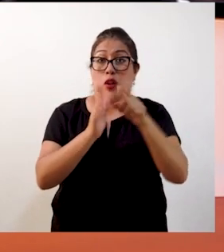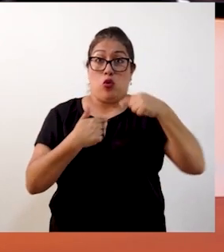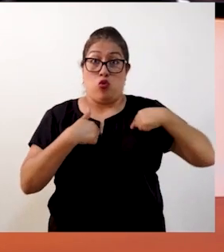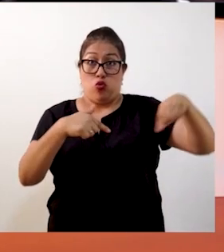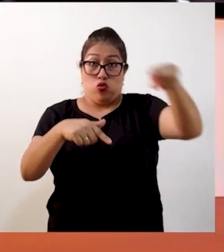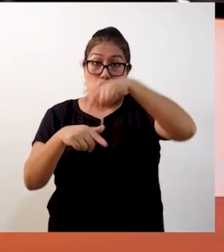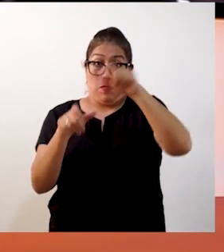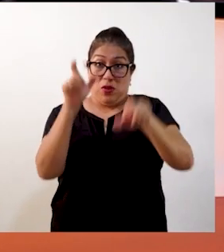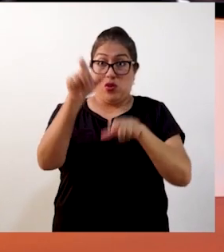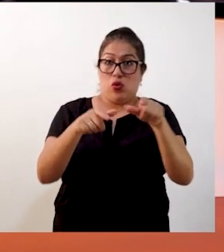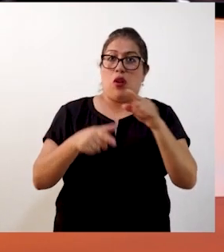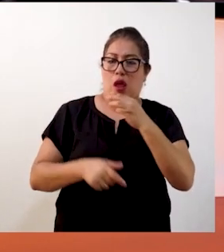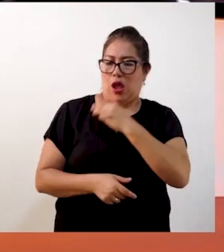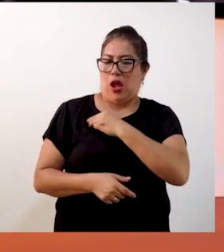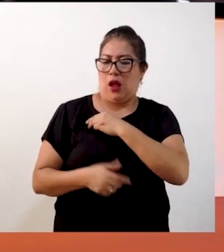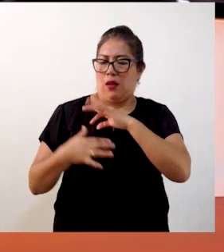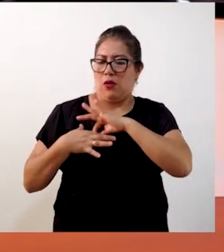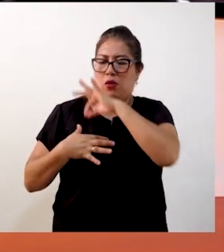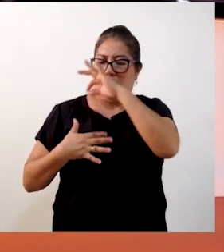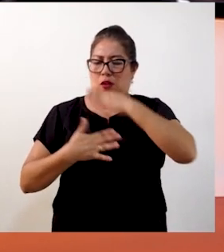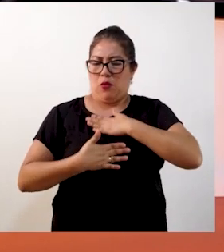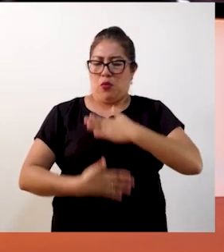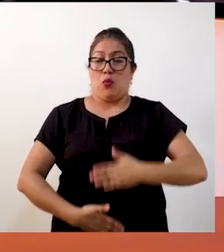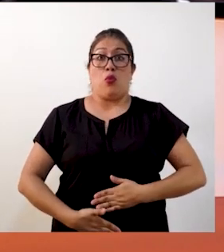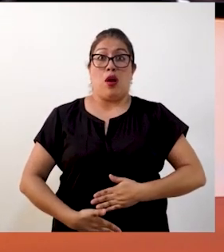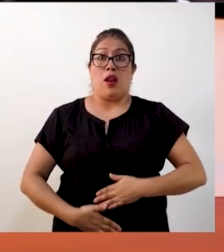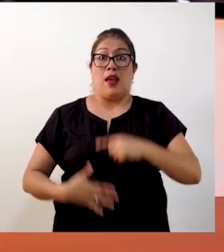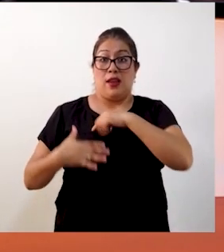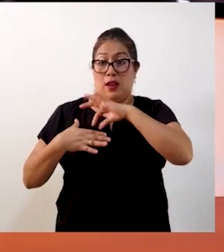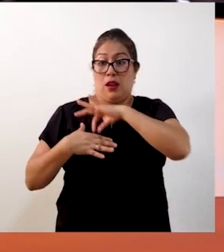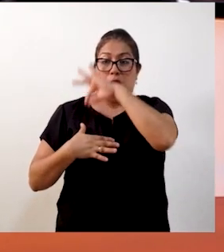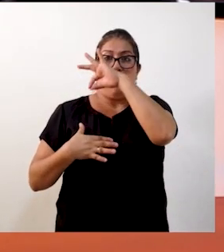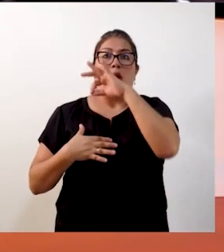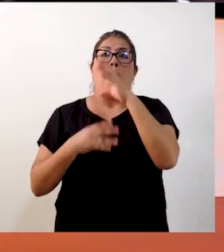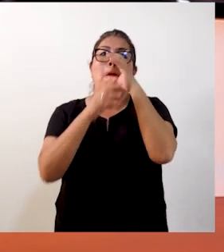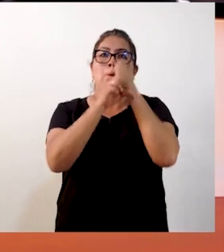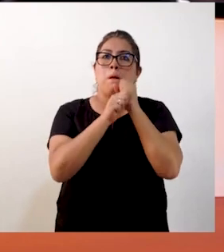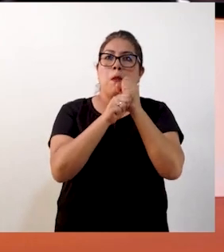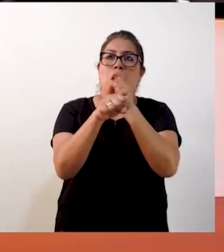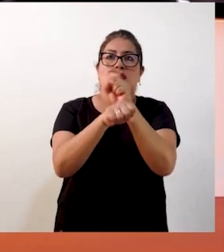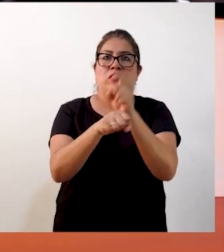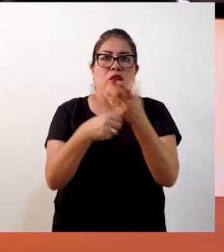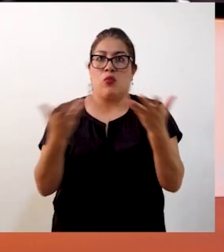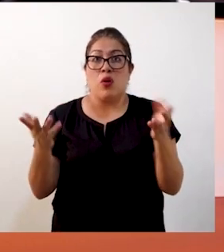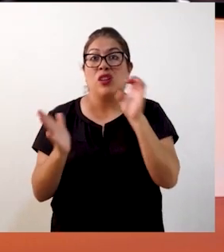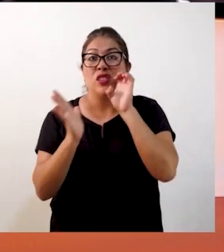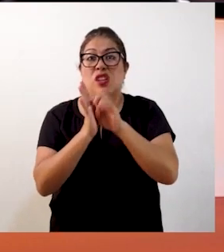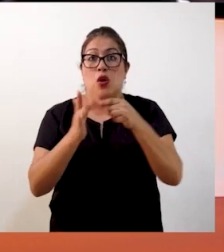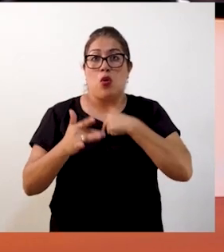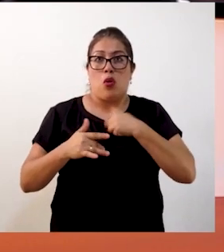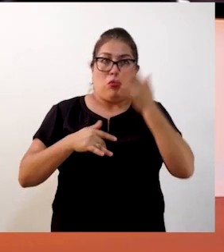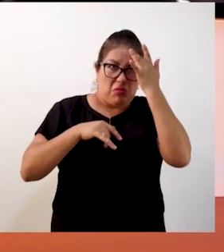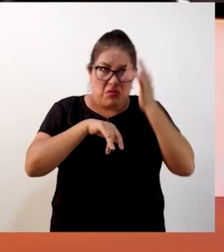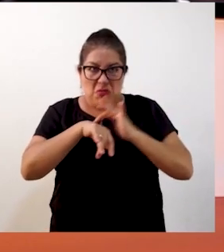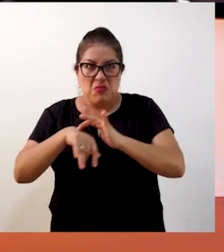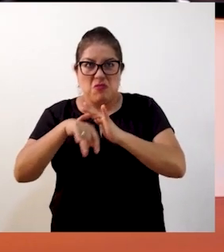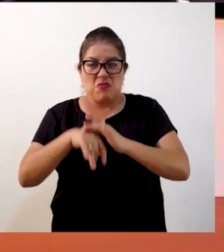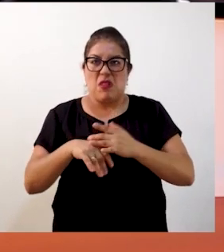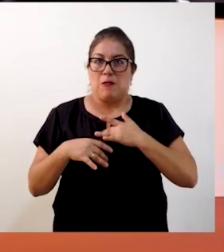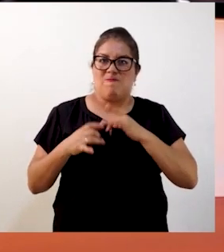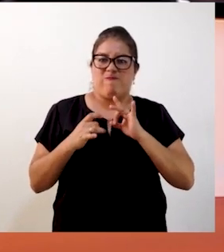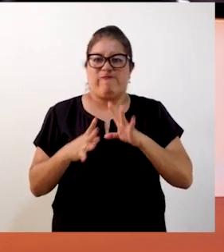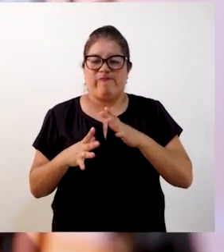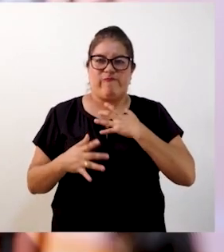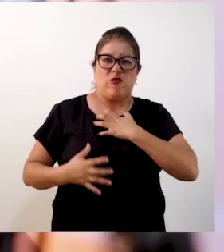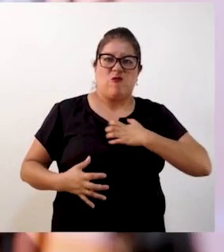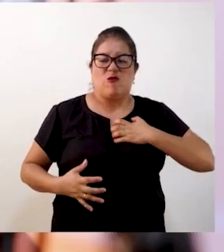humanos somos alma, cuerpo y espíritu, y la parte espiritual tampoco la enseñan. Entonces, si una persona tiene un resentimiento, un